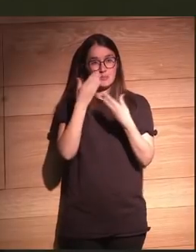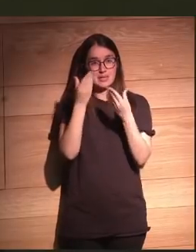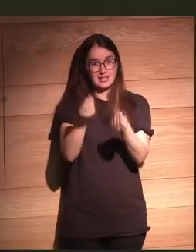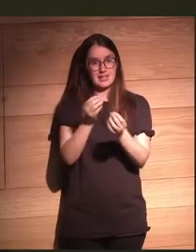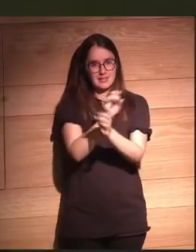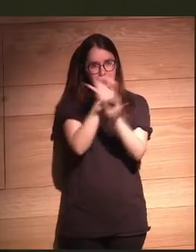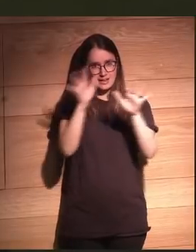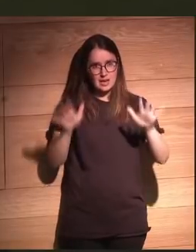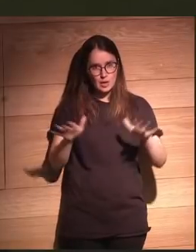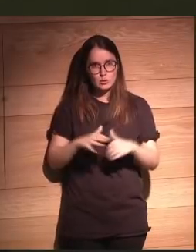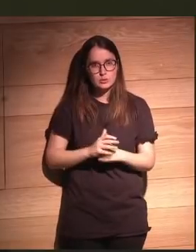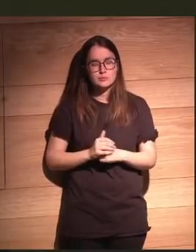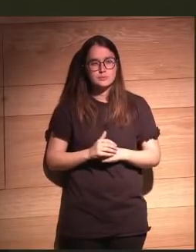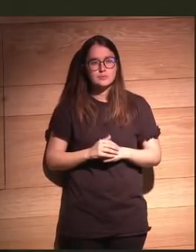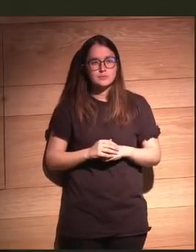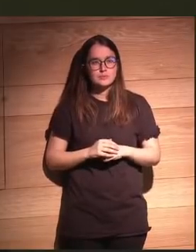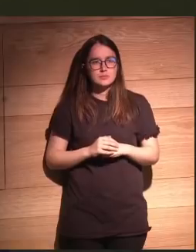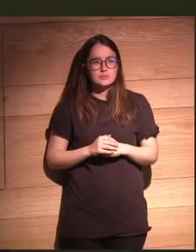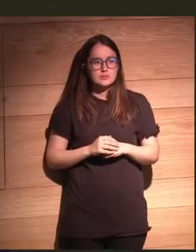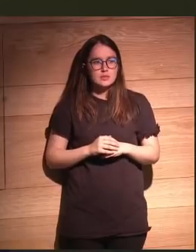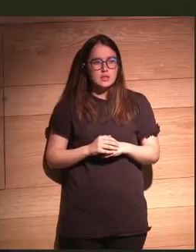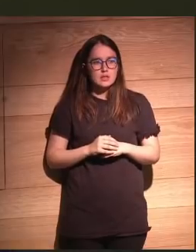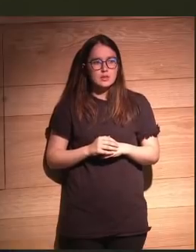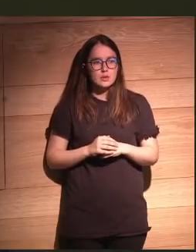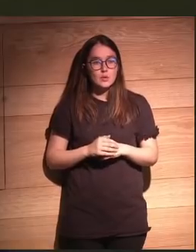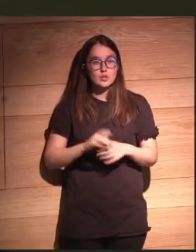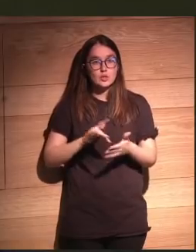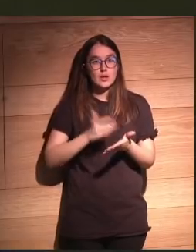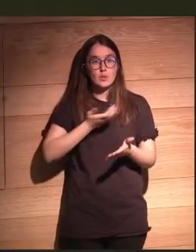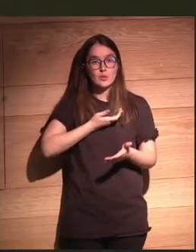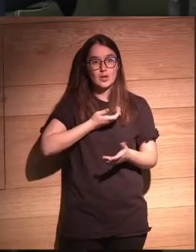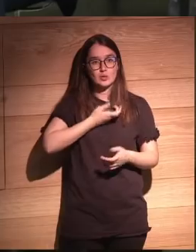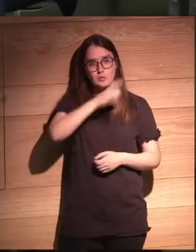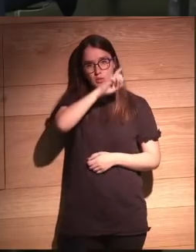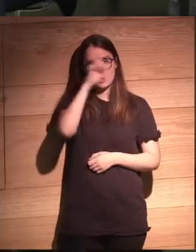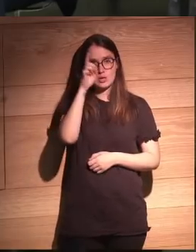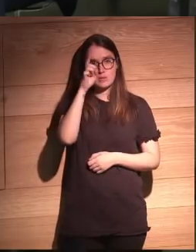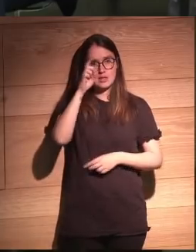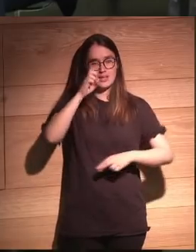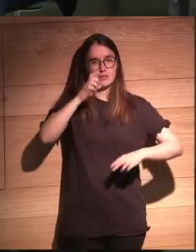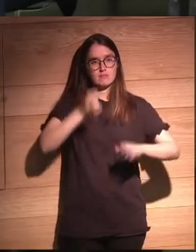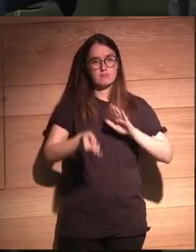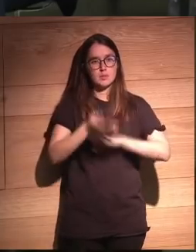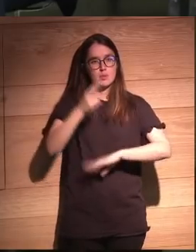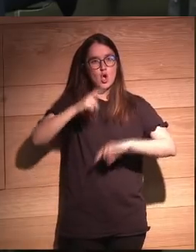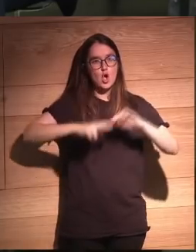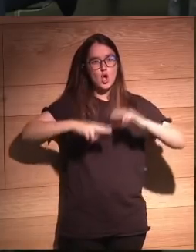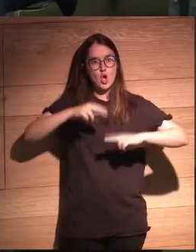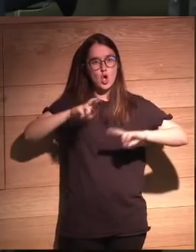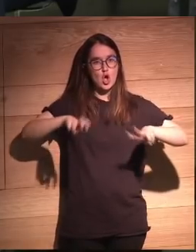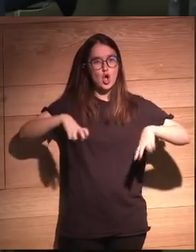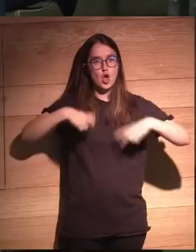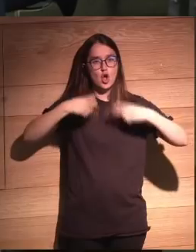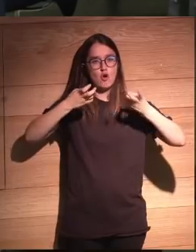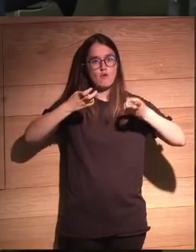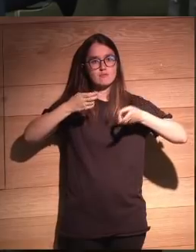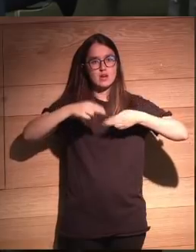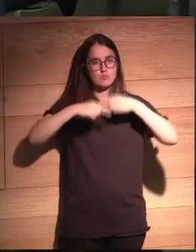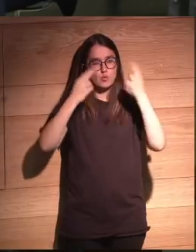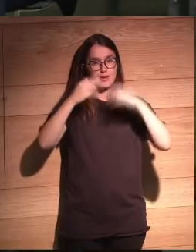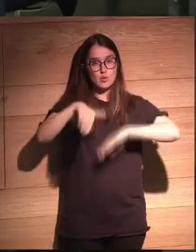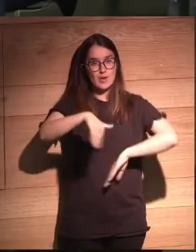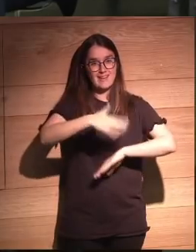decir. Cuando el Ayuntamiento de Madrid hace una obra pública en una calle, o cuando el